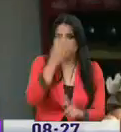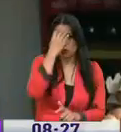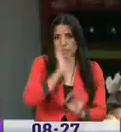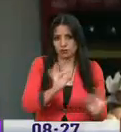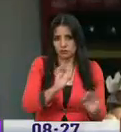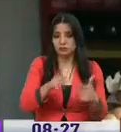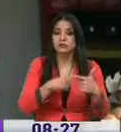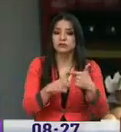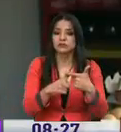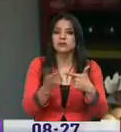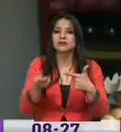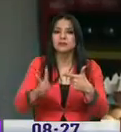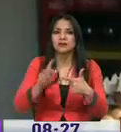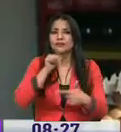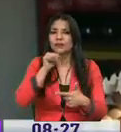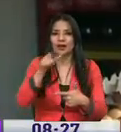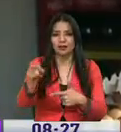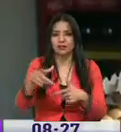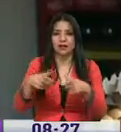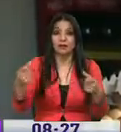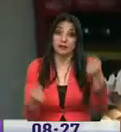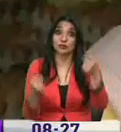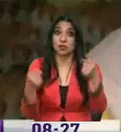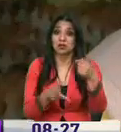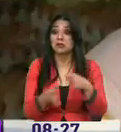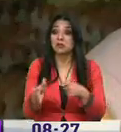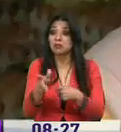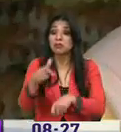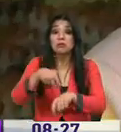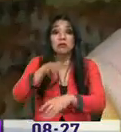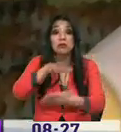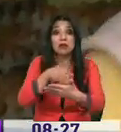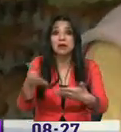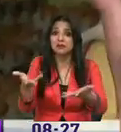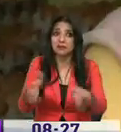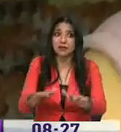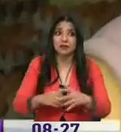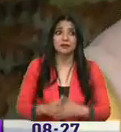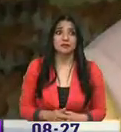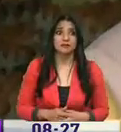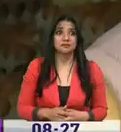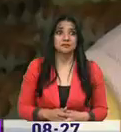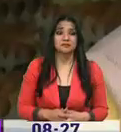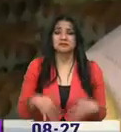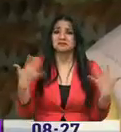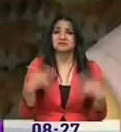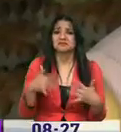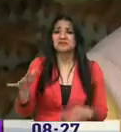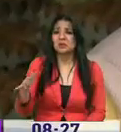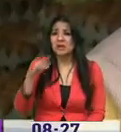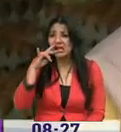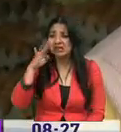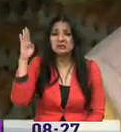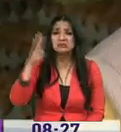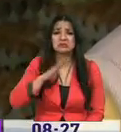falta del basurero que no pasa. Duele, duele, está perjudicial para nuestra